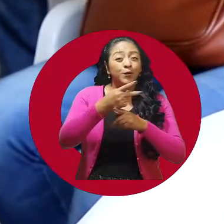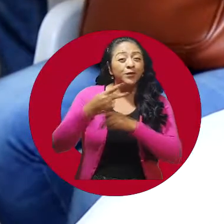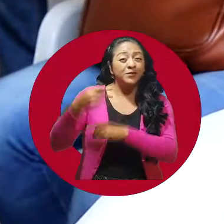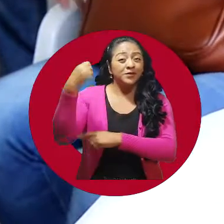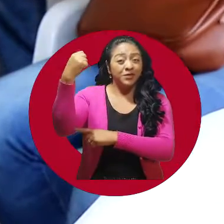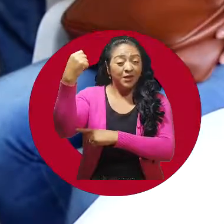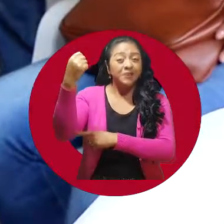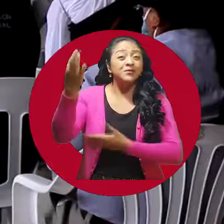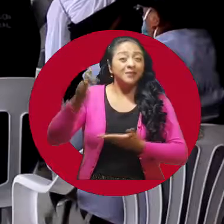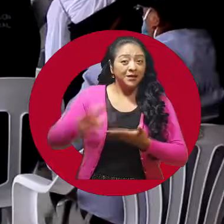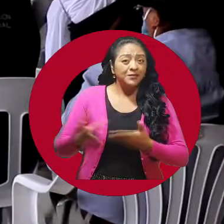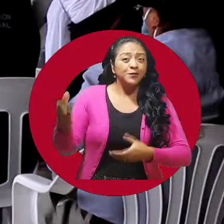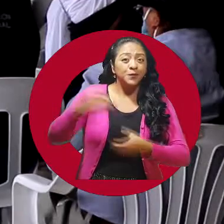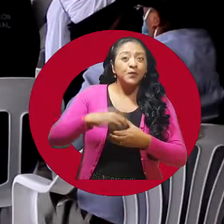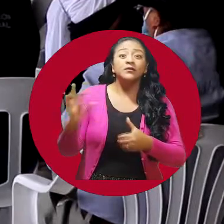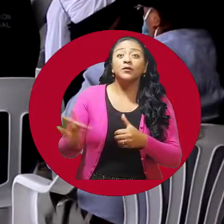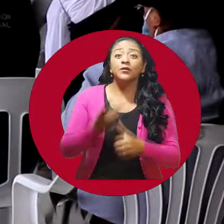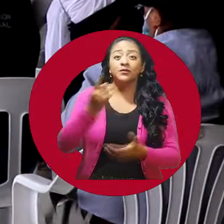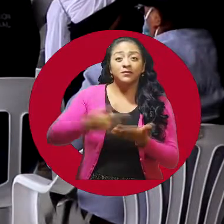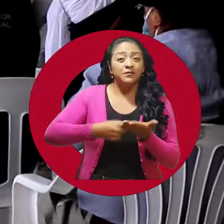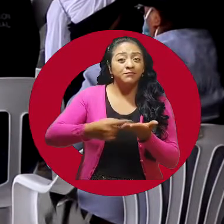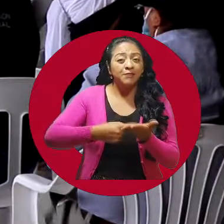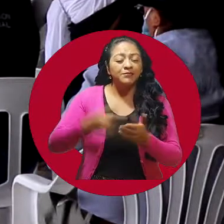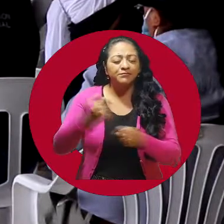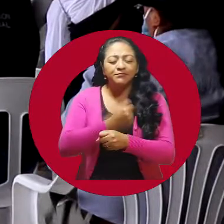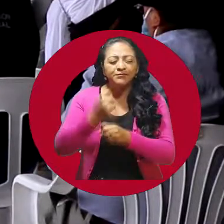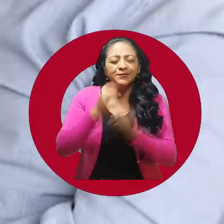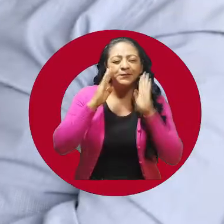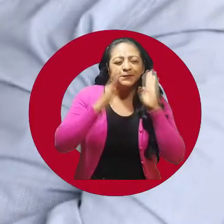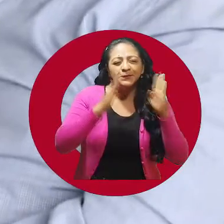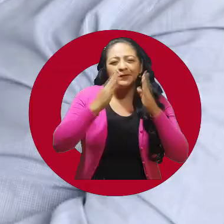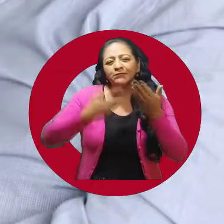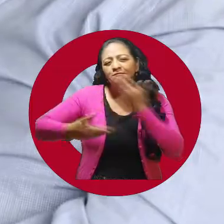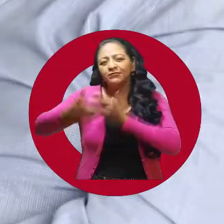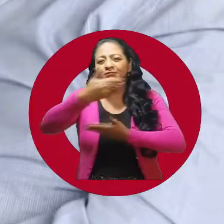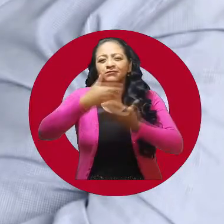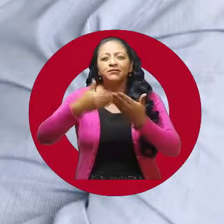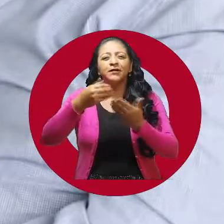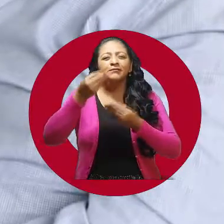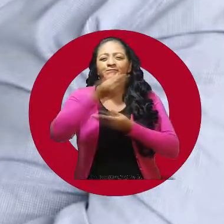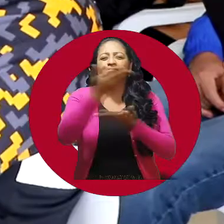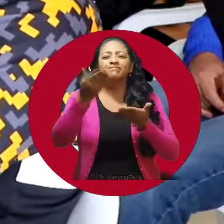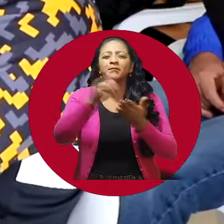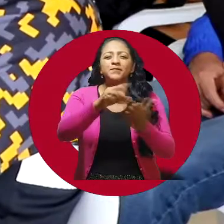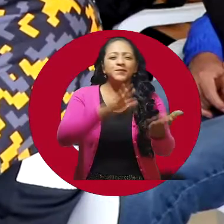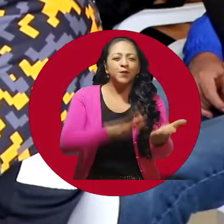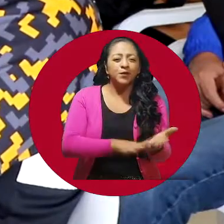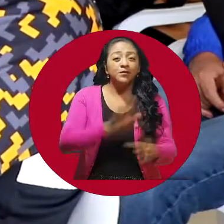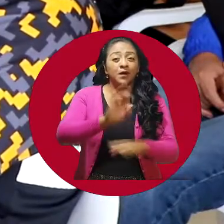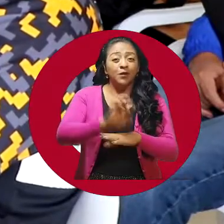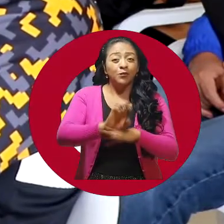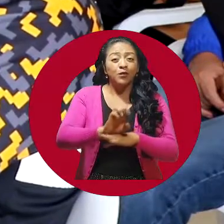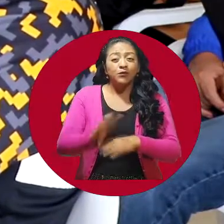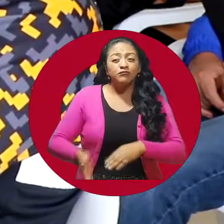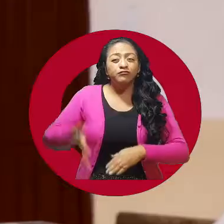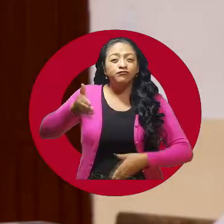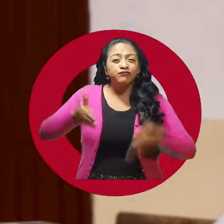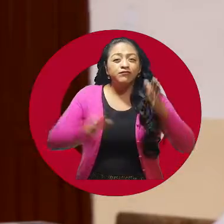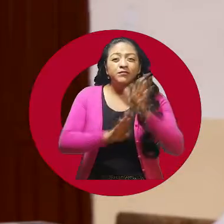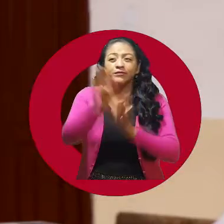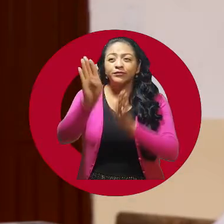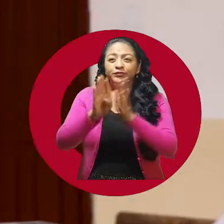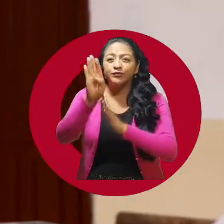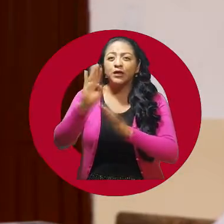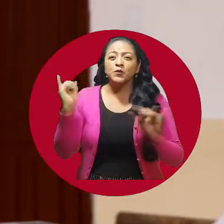Red Cantonal de Derechos, se realizó la octava reunión ordinaria de trabajo donde se socializó el proyecto Ecuador Crece Sin Desnutrición